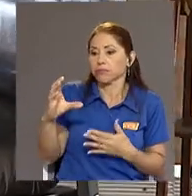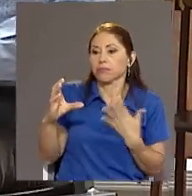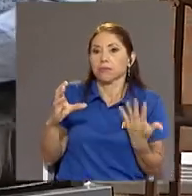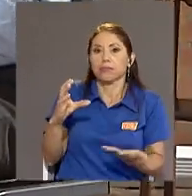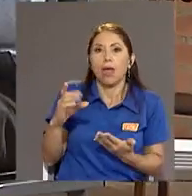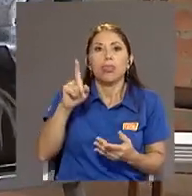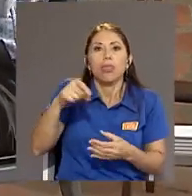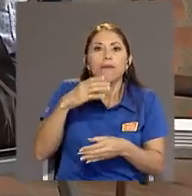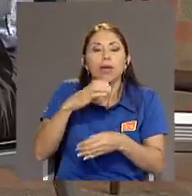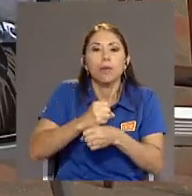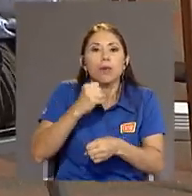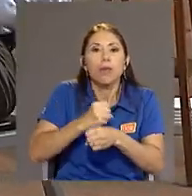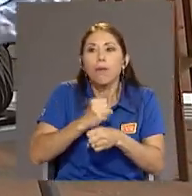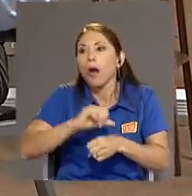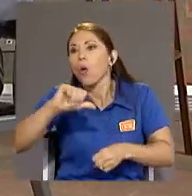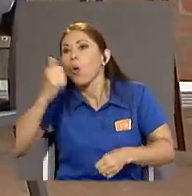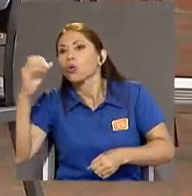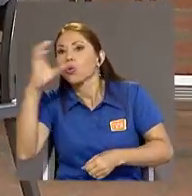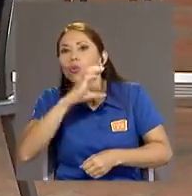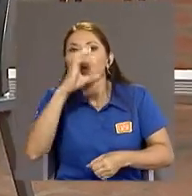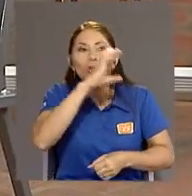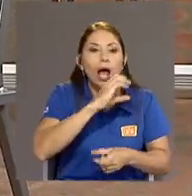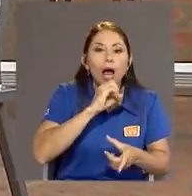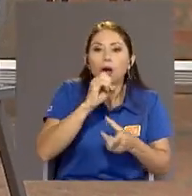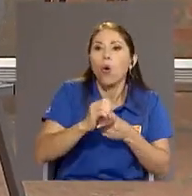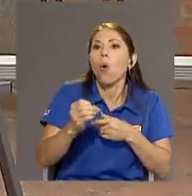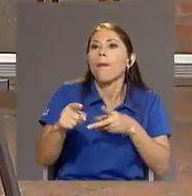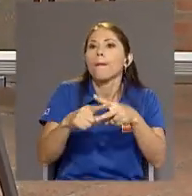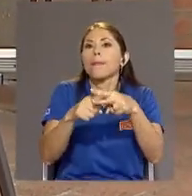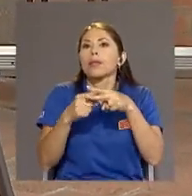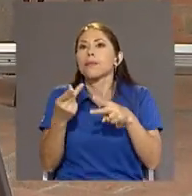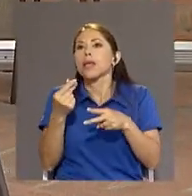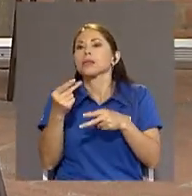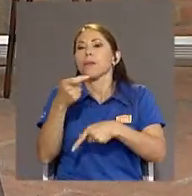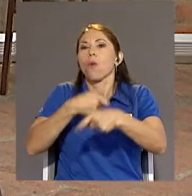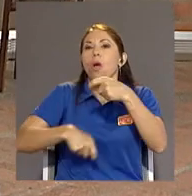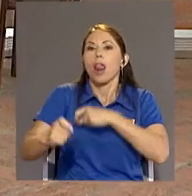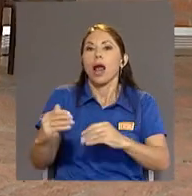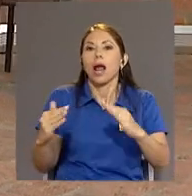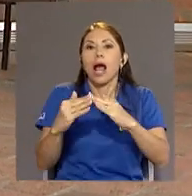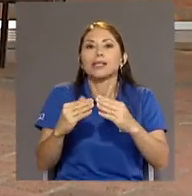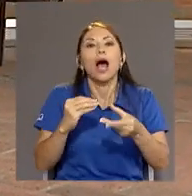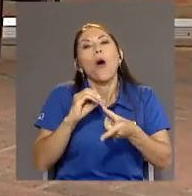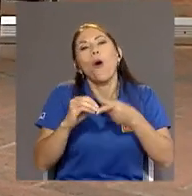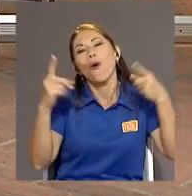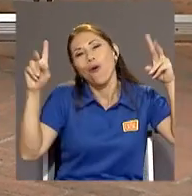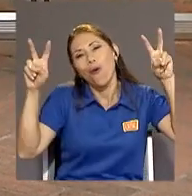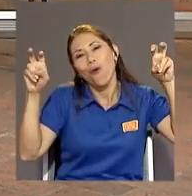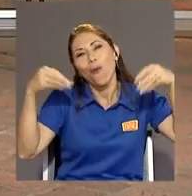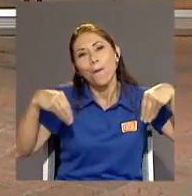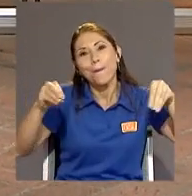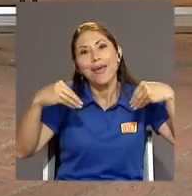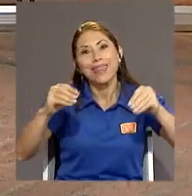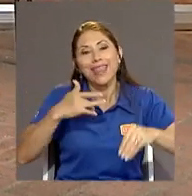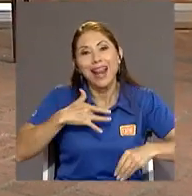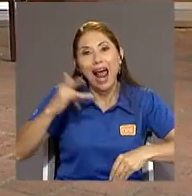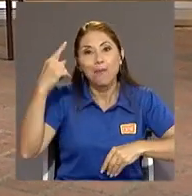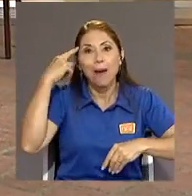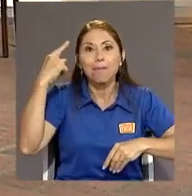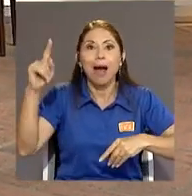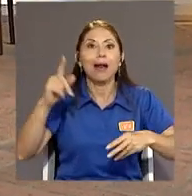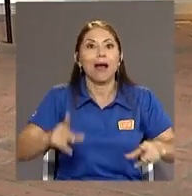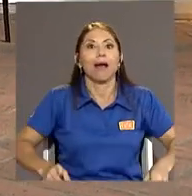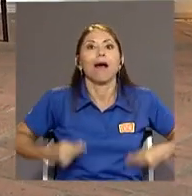quiere otros más, y si quiere hipoteca la casa, y si quiere vende hasta el alma, ¿verdad?, para llegar a este nivel de gasto. Cuando